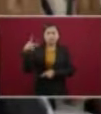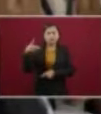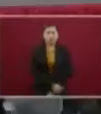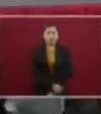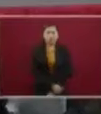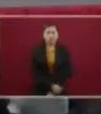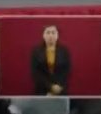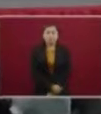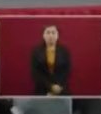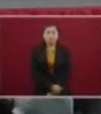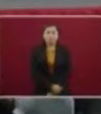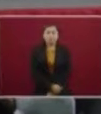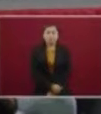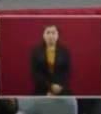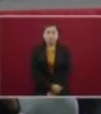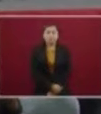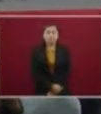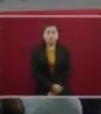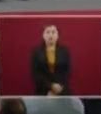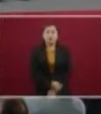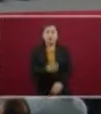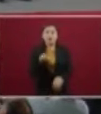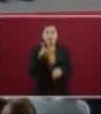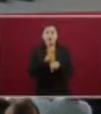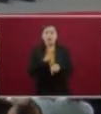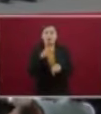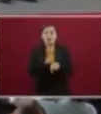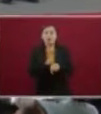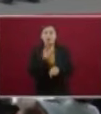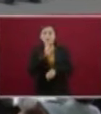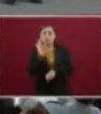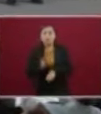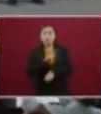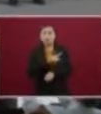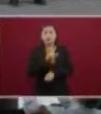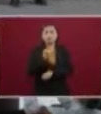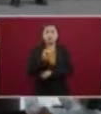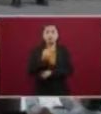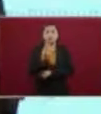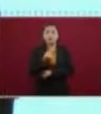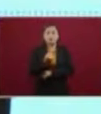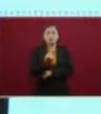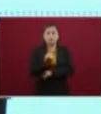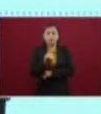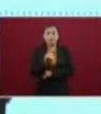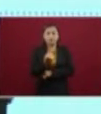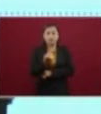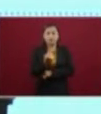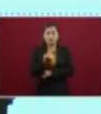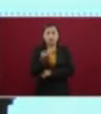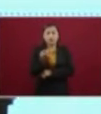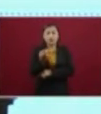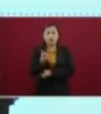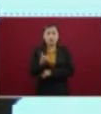Bueno, ayer se dieron a conocer esas cifras. Se registraron en enero 2,855 homicidios dolosos,